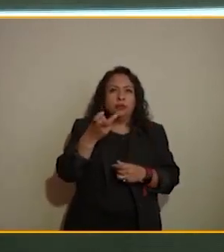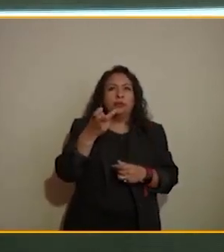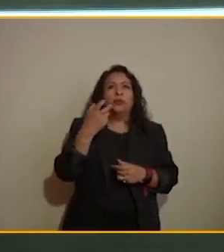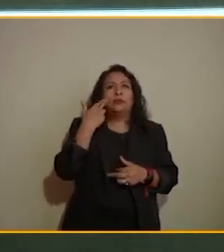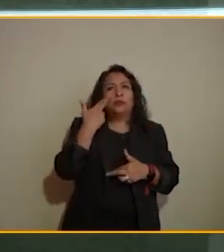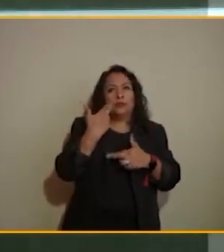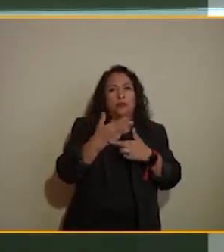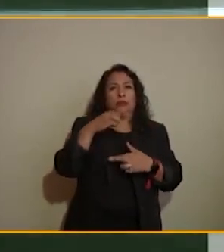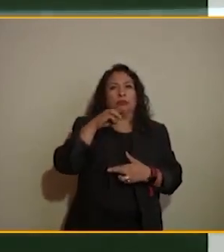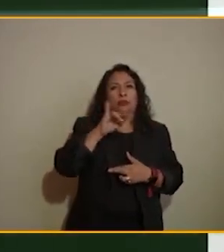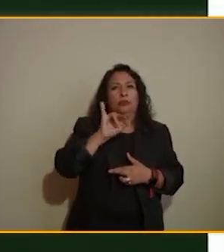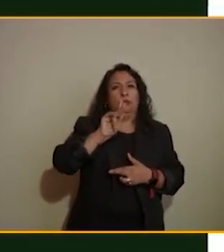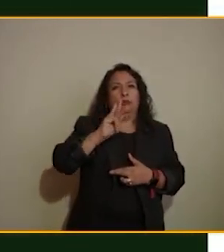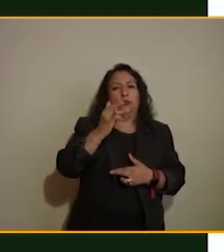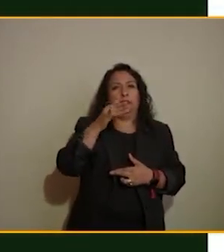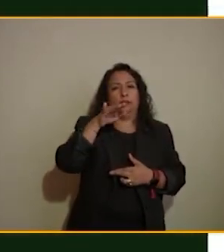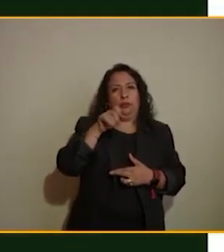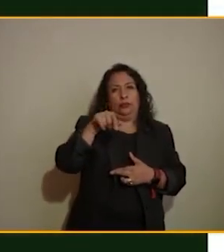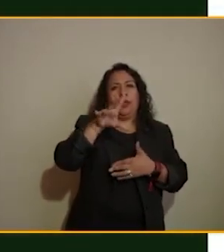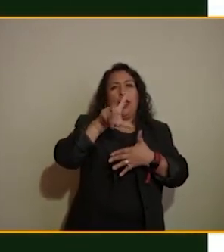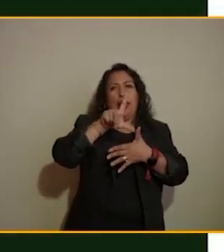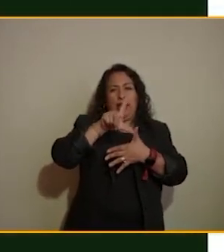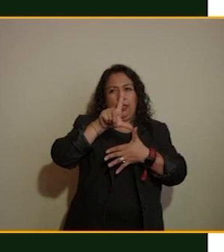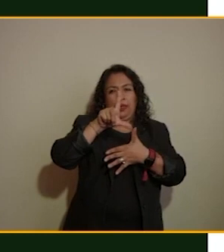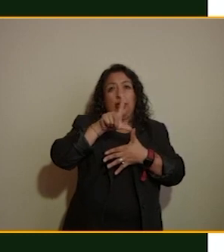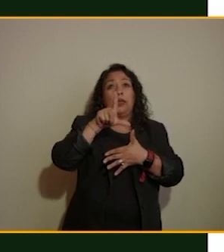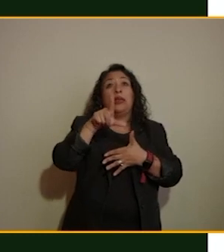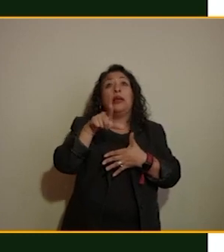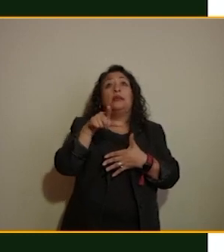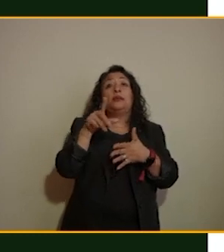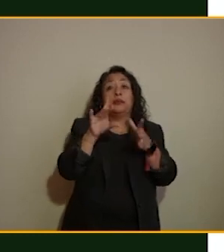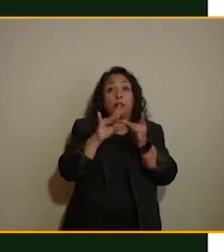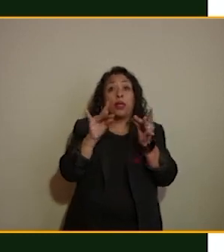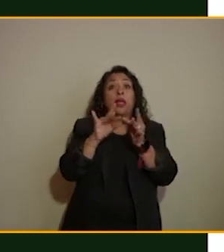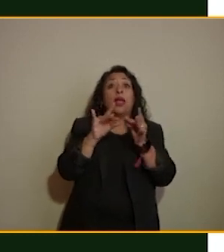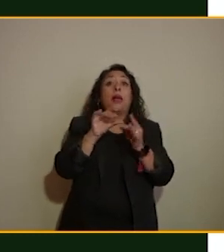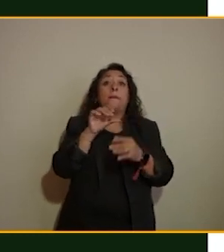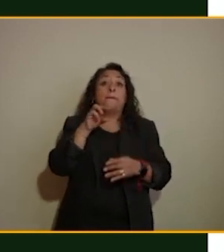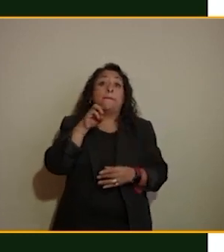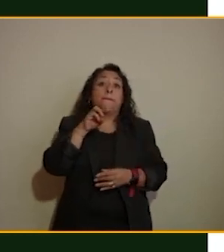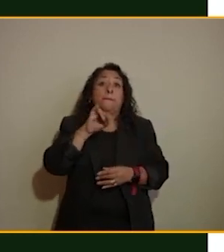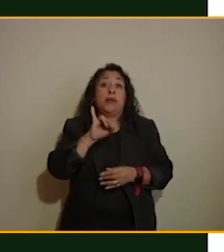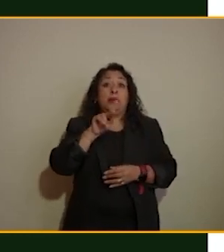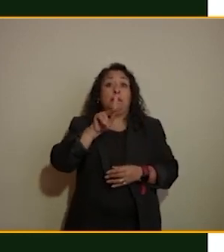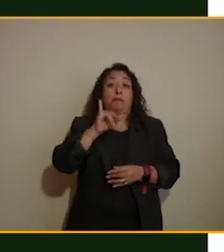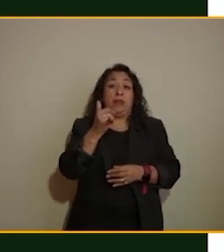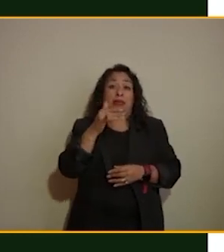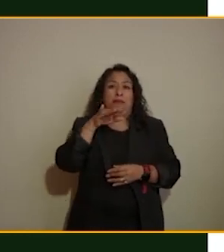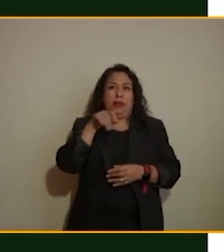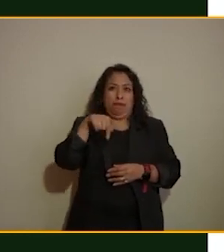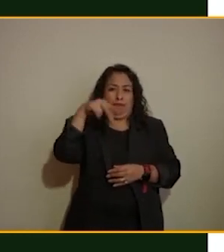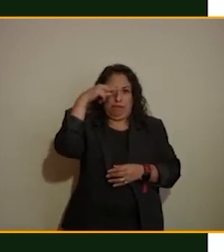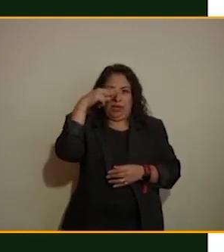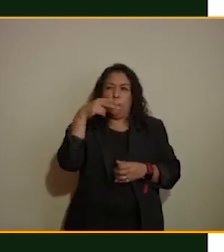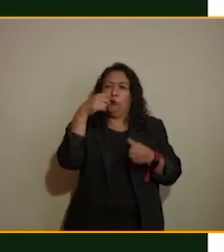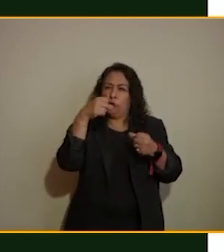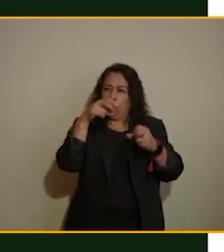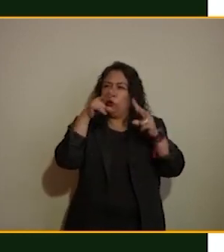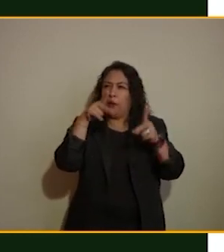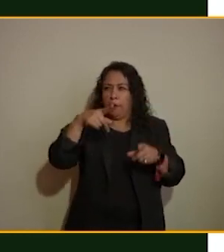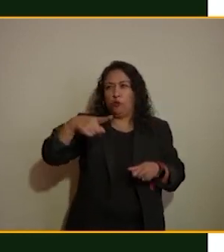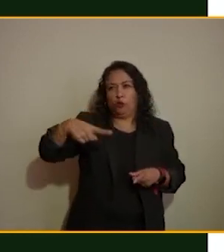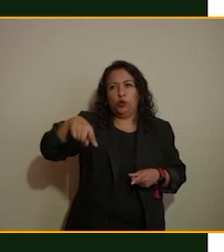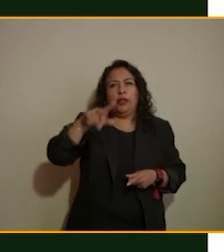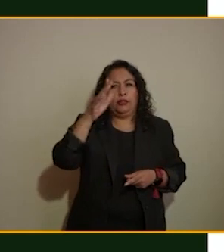papel de las MIPYMES en América Latina. Vamos a hablar específicamente de las MIPYMES aquí en México, que seguramente es un tema que